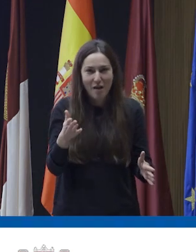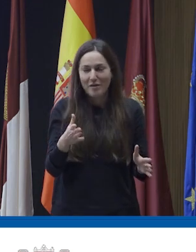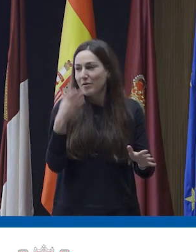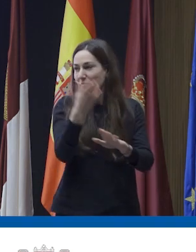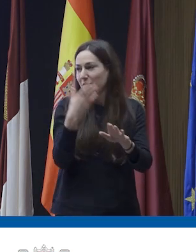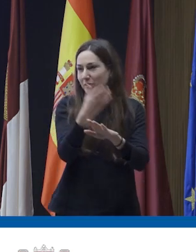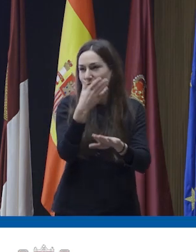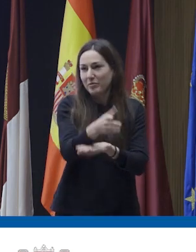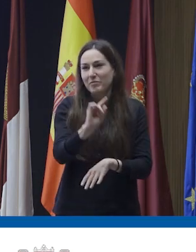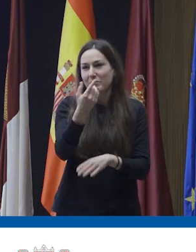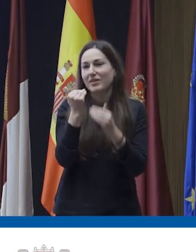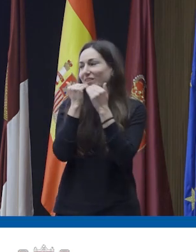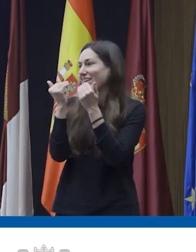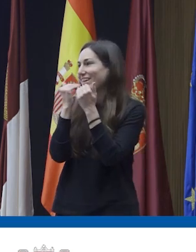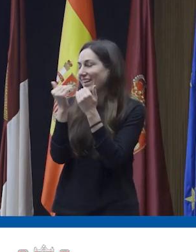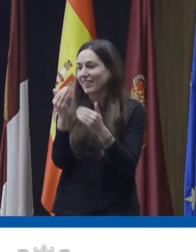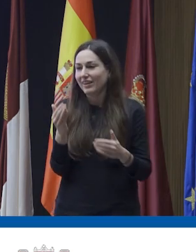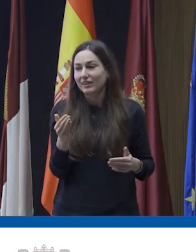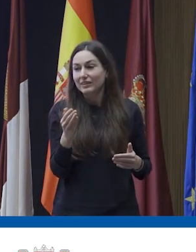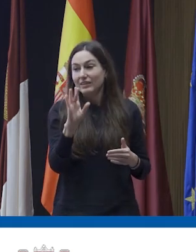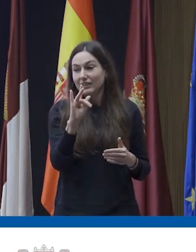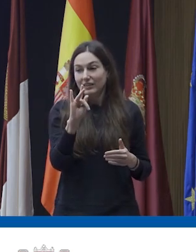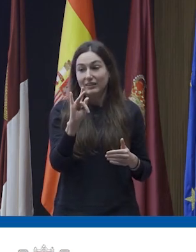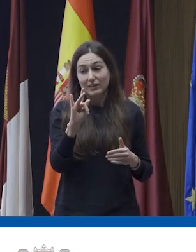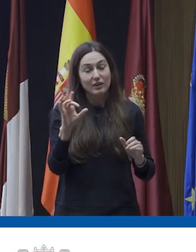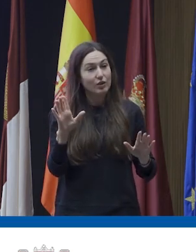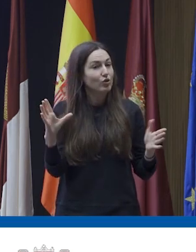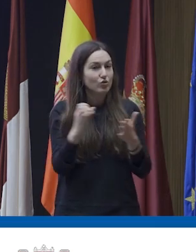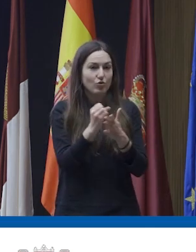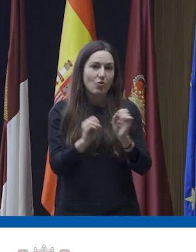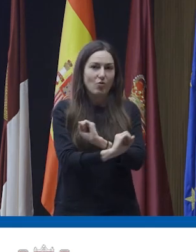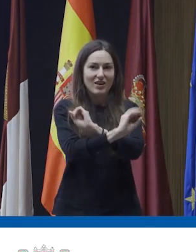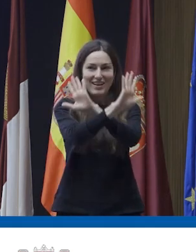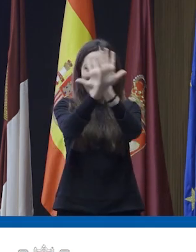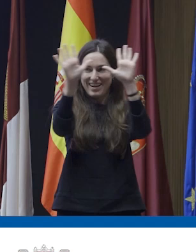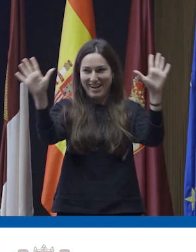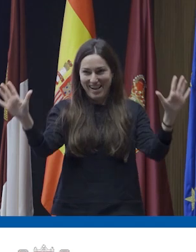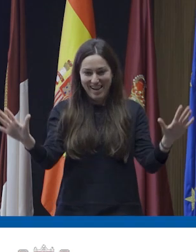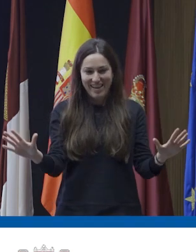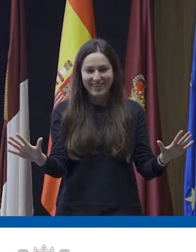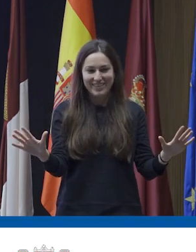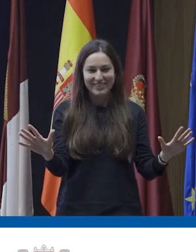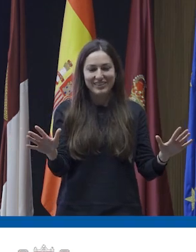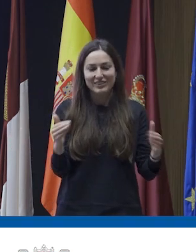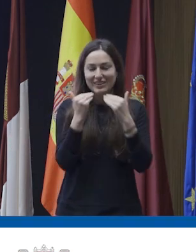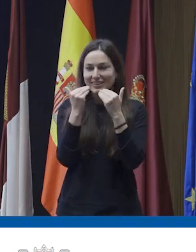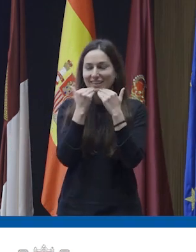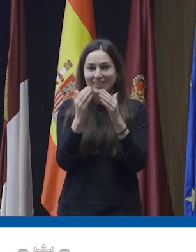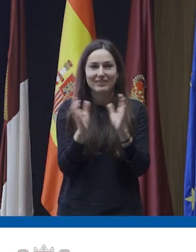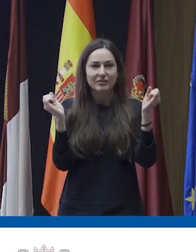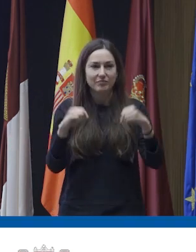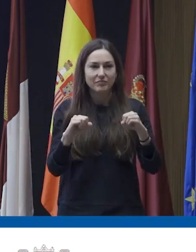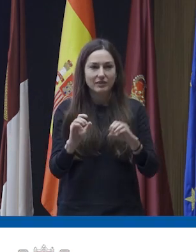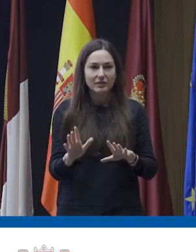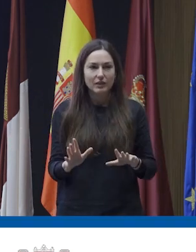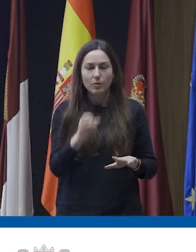Bueno, muchísimas gracias Manuel, de verdad. Y sí que nos han quedado muchísimas cosas claras. Así que gracias, de verdad. Gracias. Bueno,